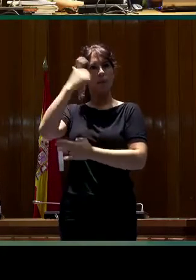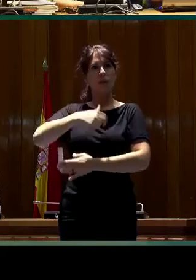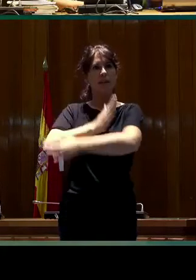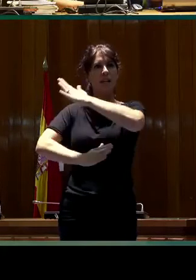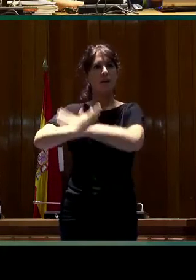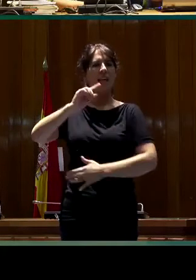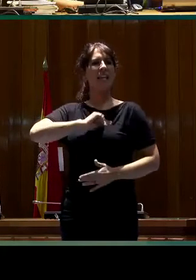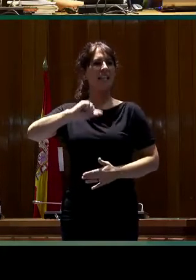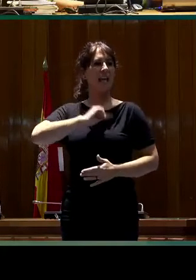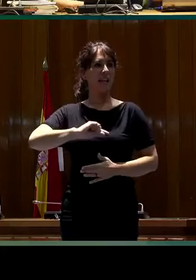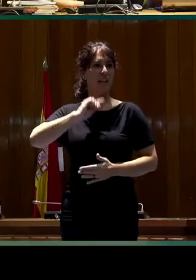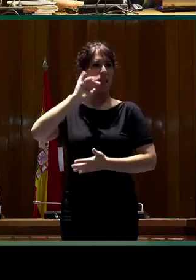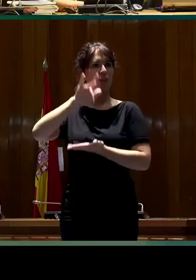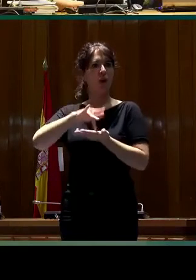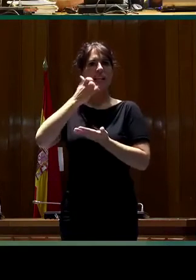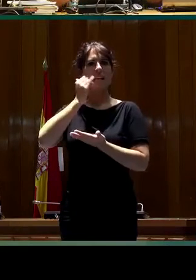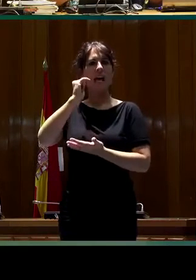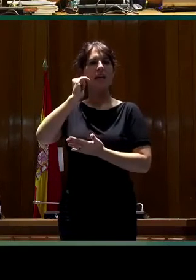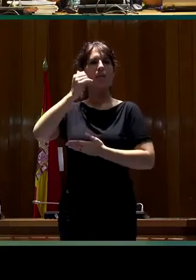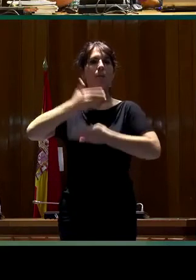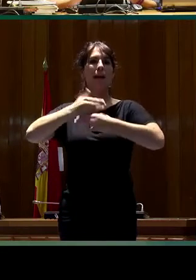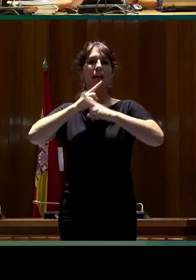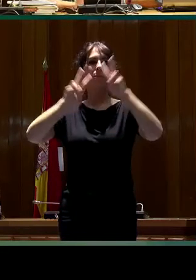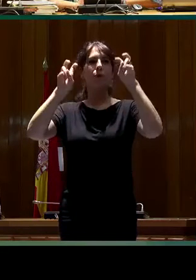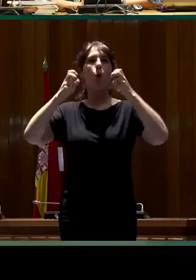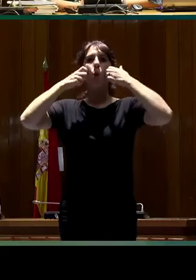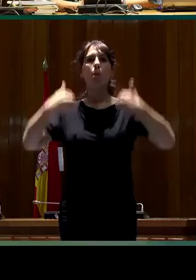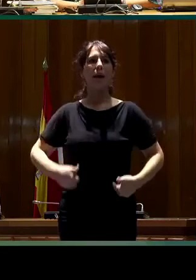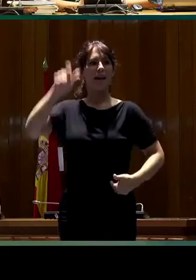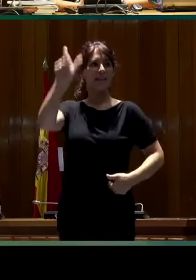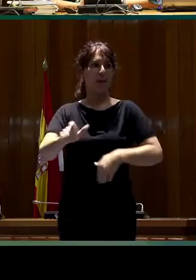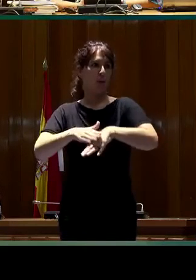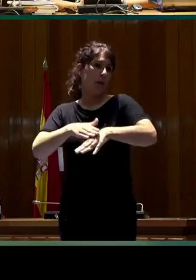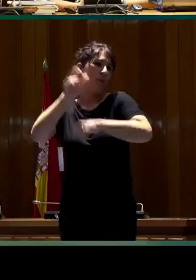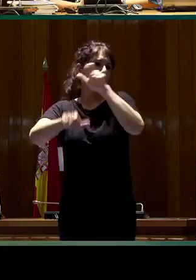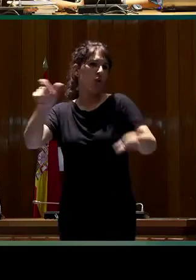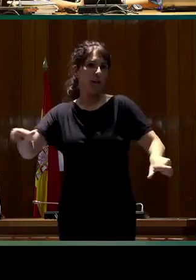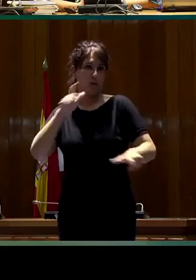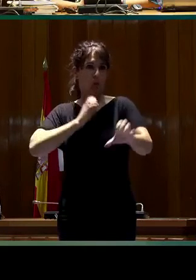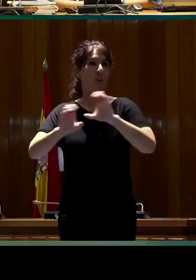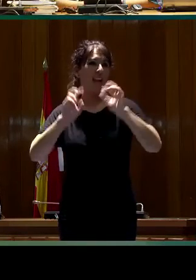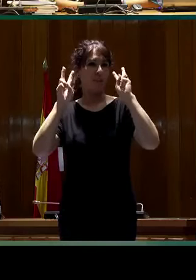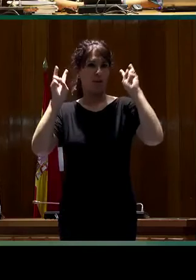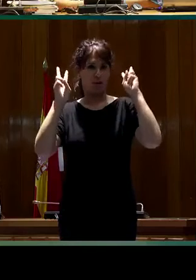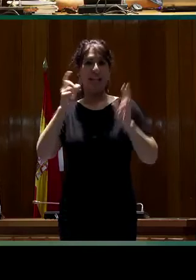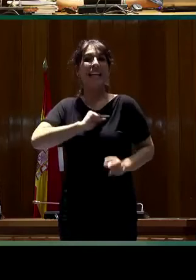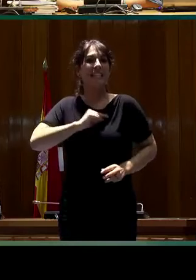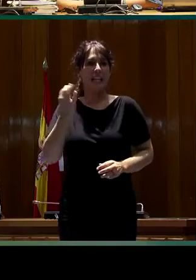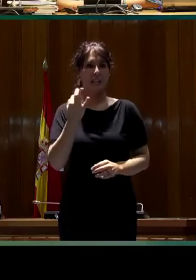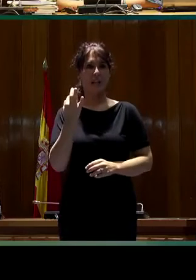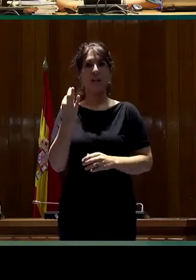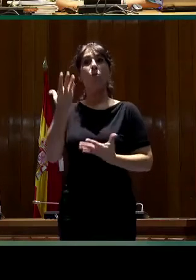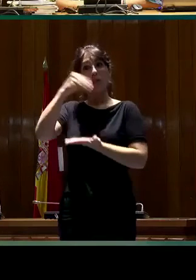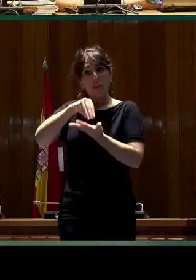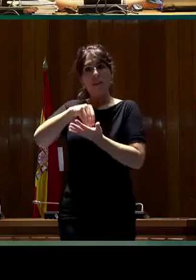hablo de barreras humanas en cuanto a la comunicación, porque yo creo que no son tan insalvables, pero a las personas oyentes muchas veces les